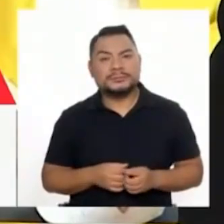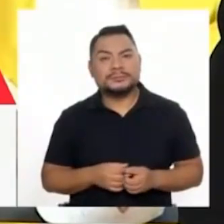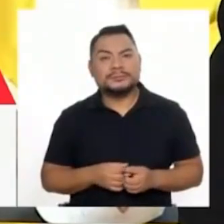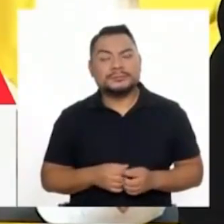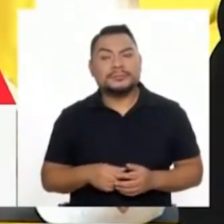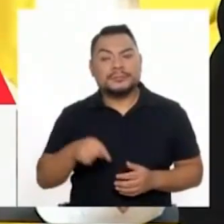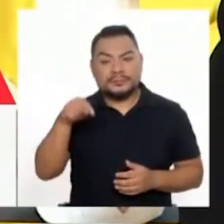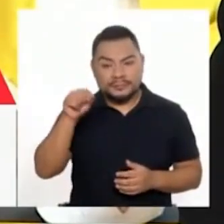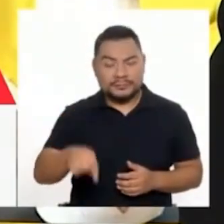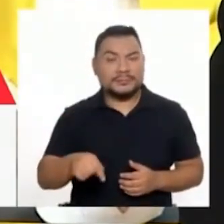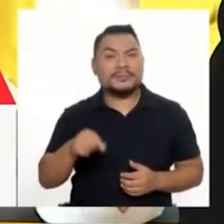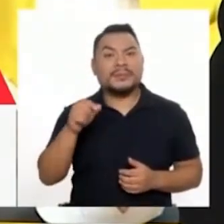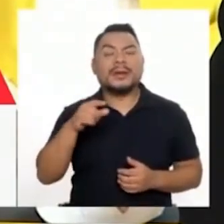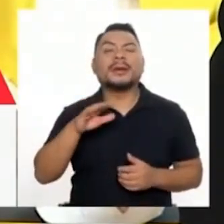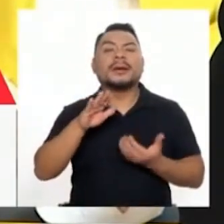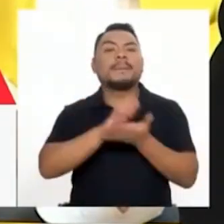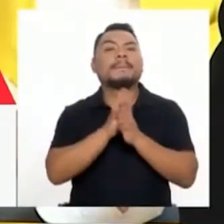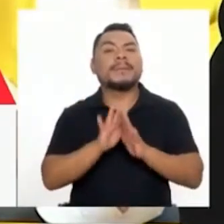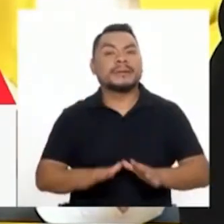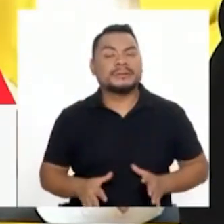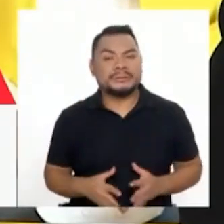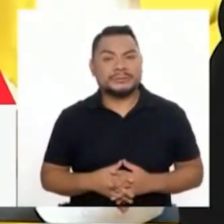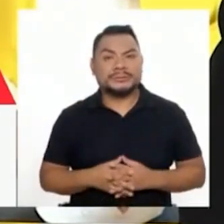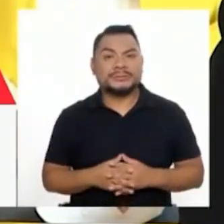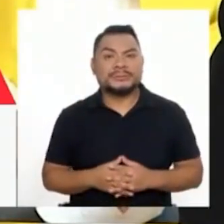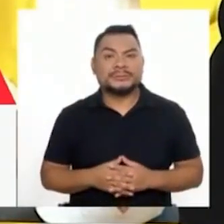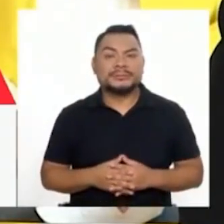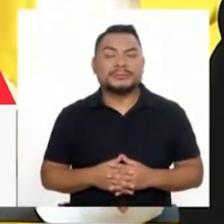que éstas sean pacíficas,